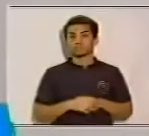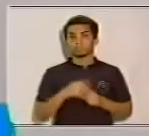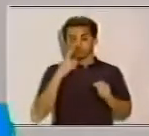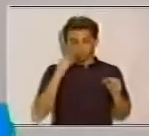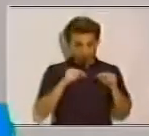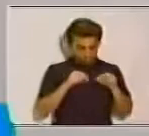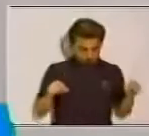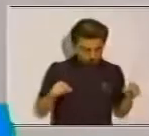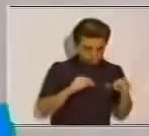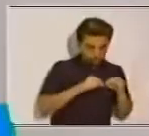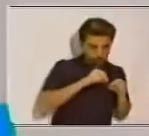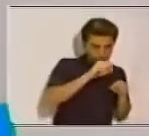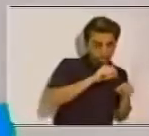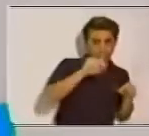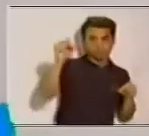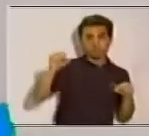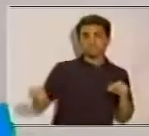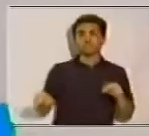segmento de recta.